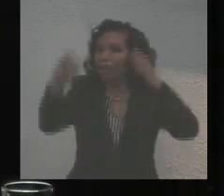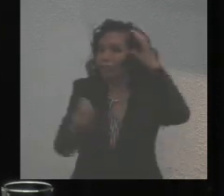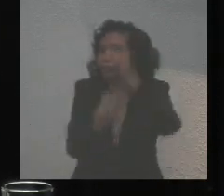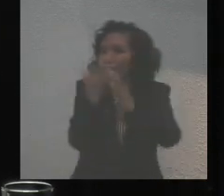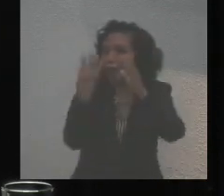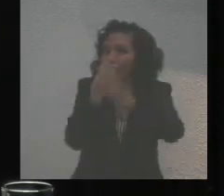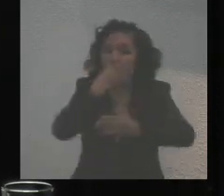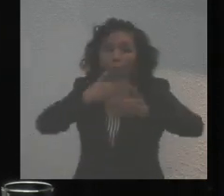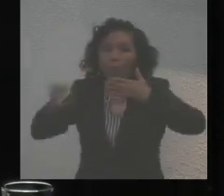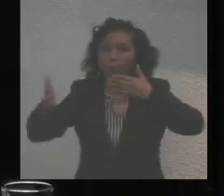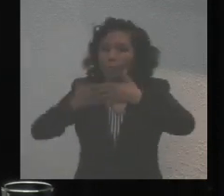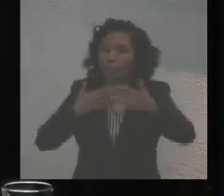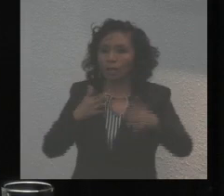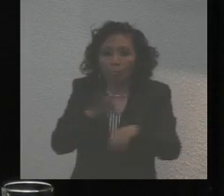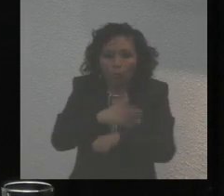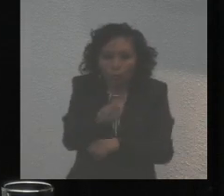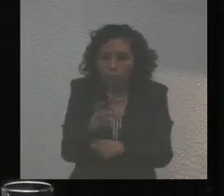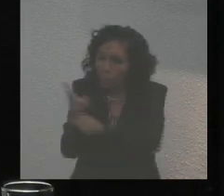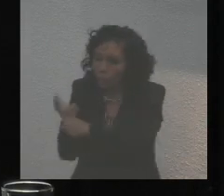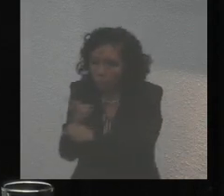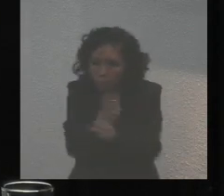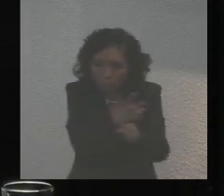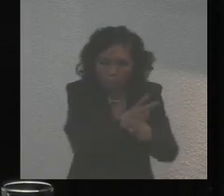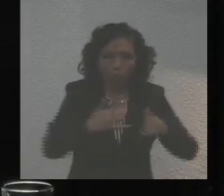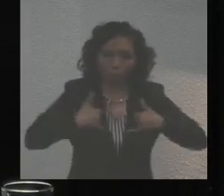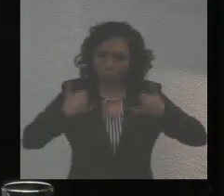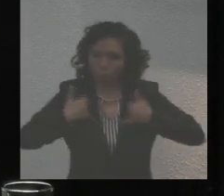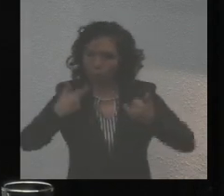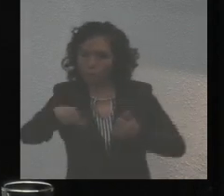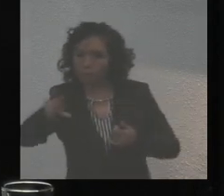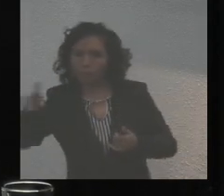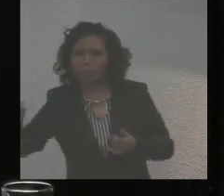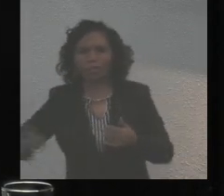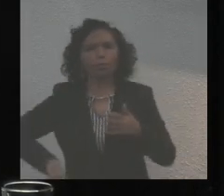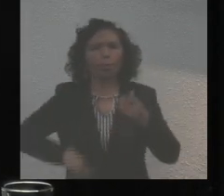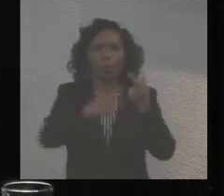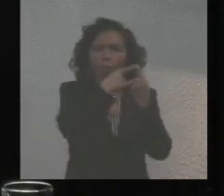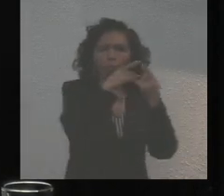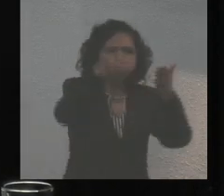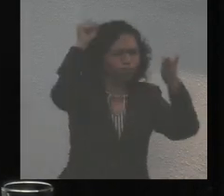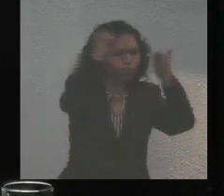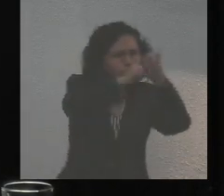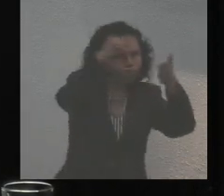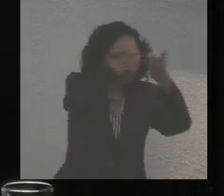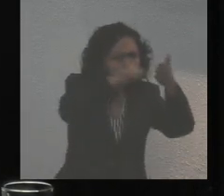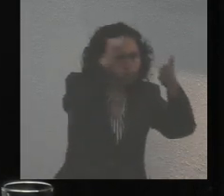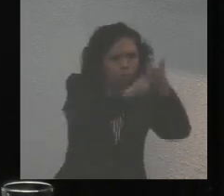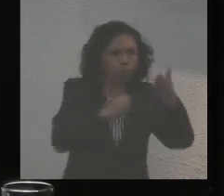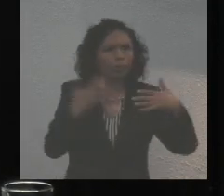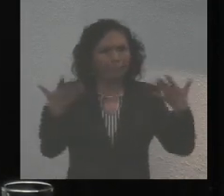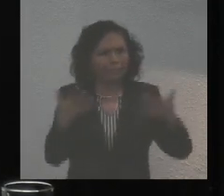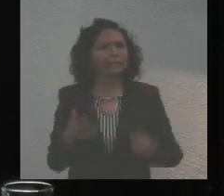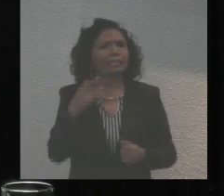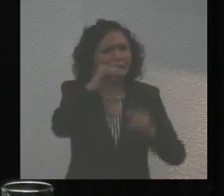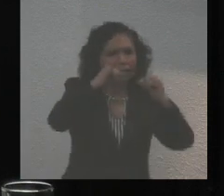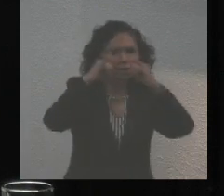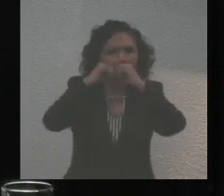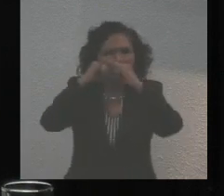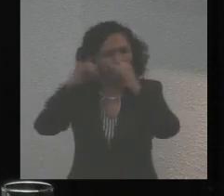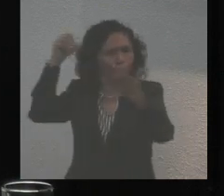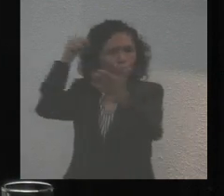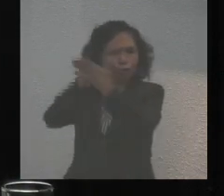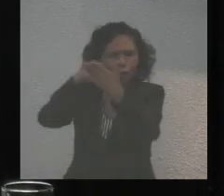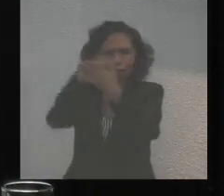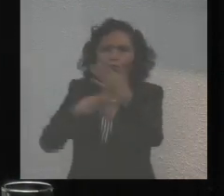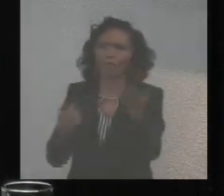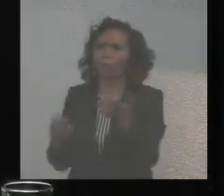eso que invito a la juventud de nuestro Estado a que golpeen las puertas de los espacios políticos, de las instituciones, de